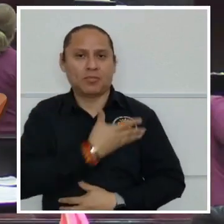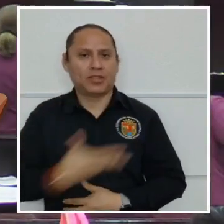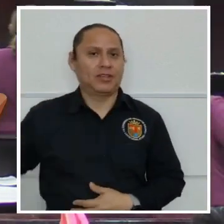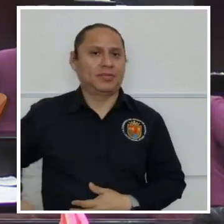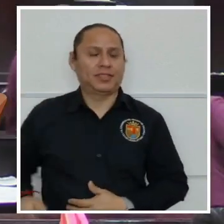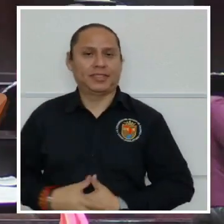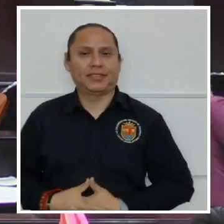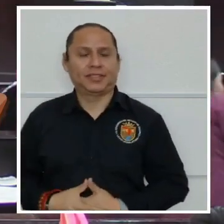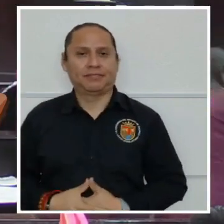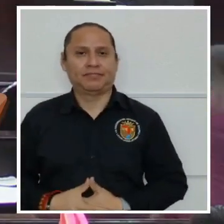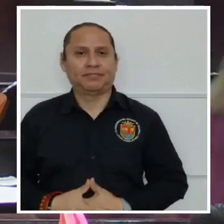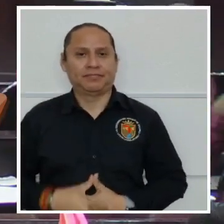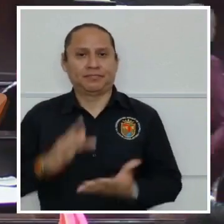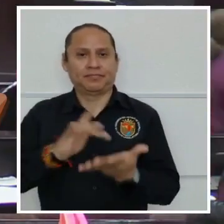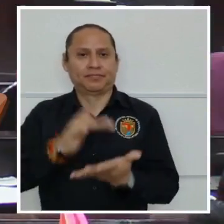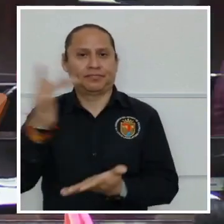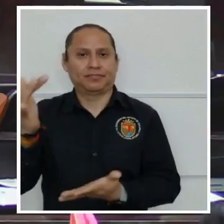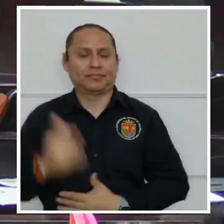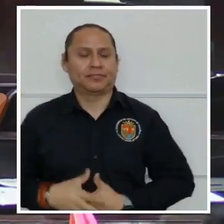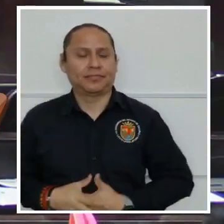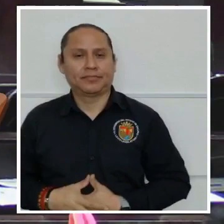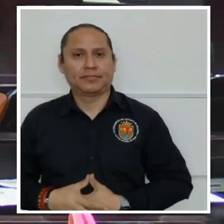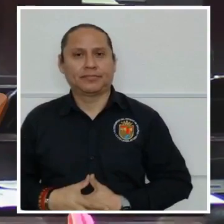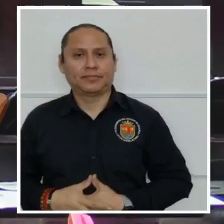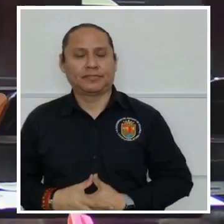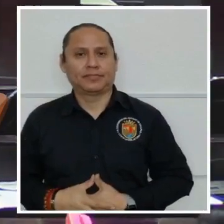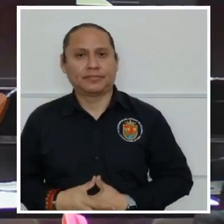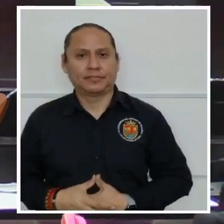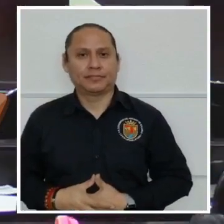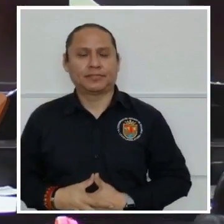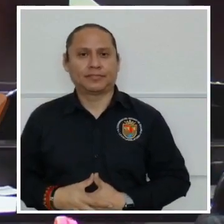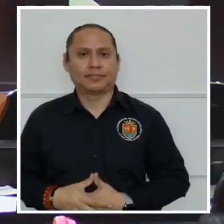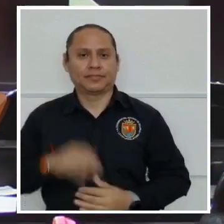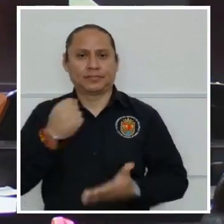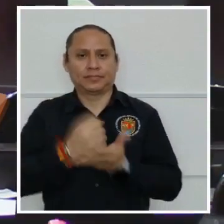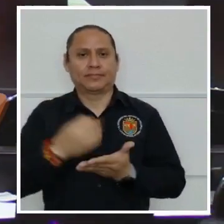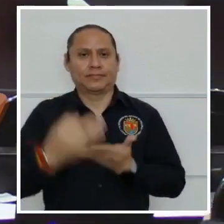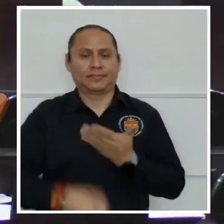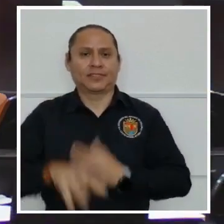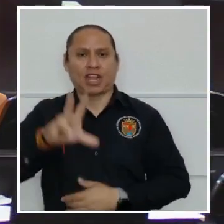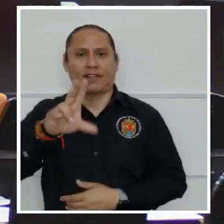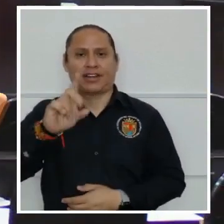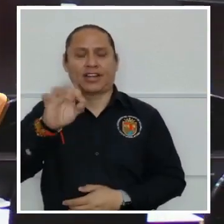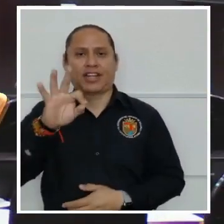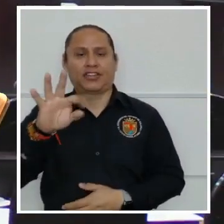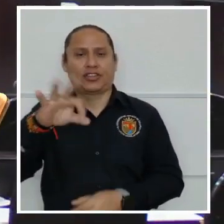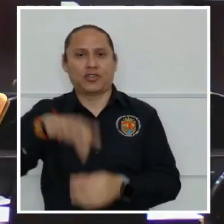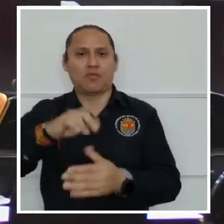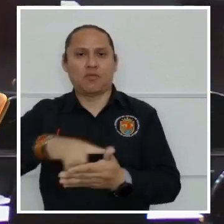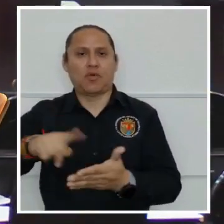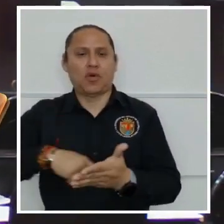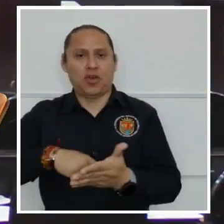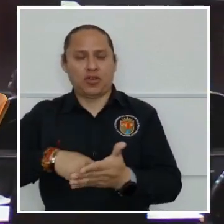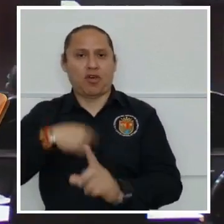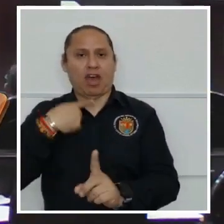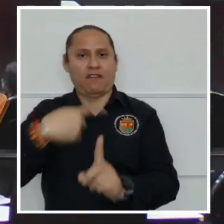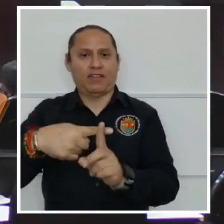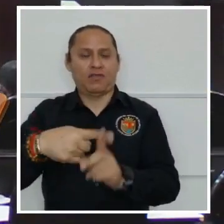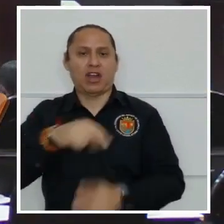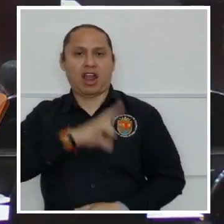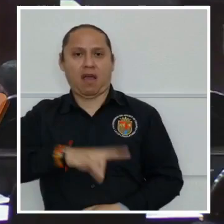voto, diputada presidenta. Gracias, diputada secretaria. Aprobado con 33 votos en lo